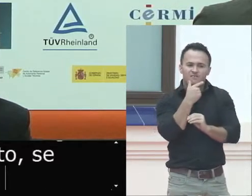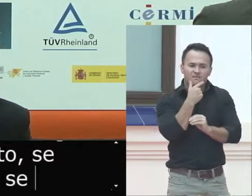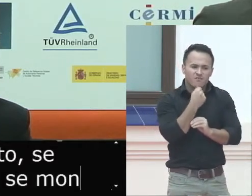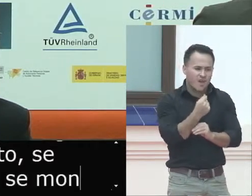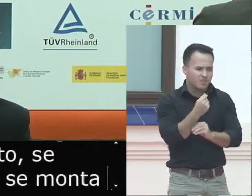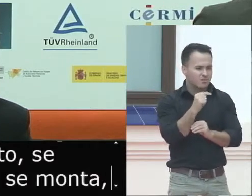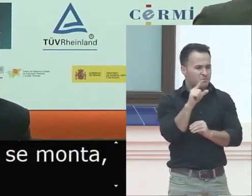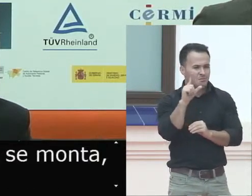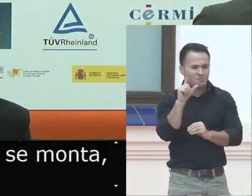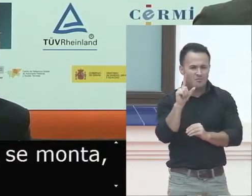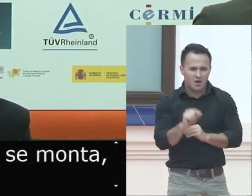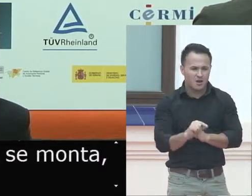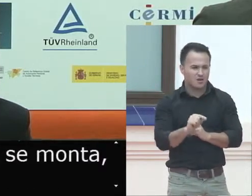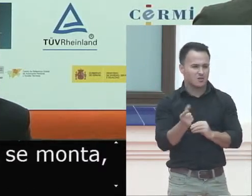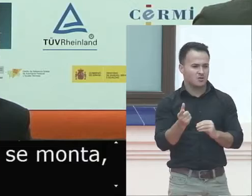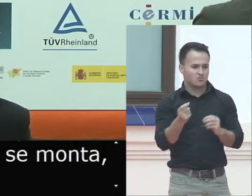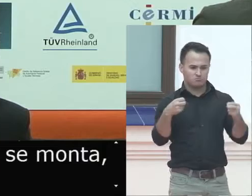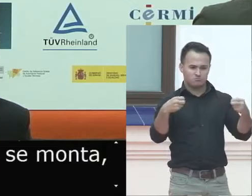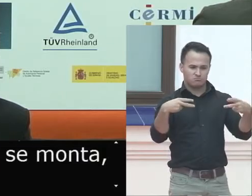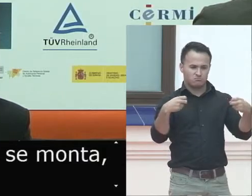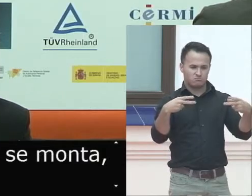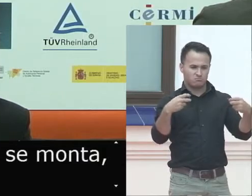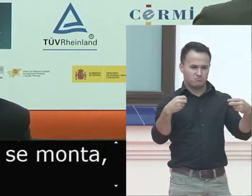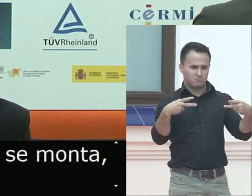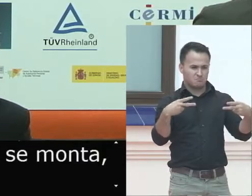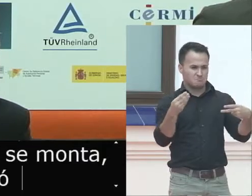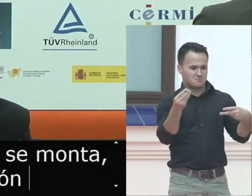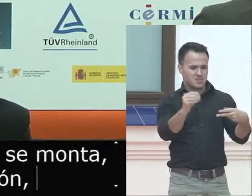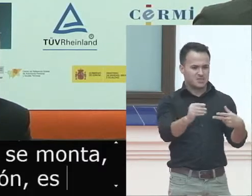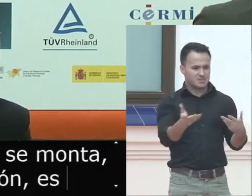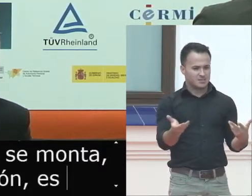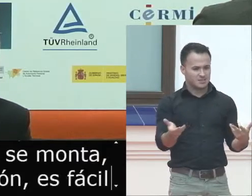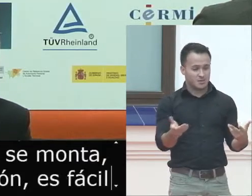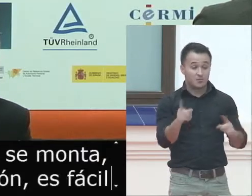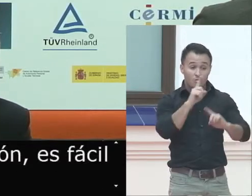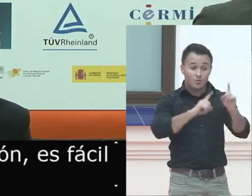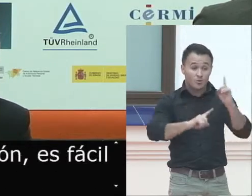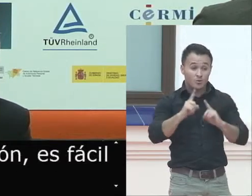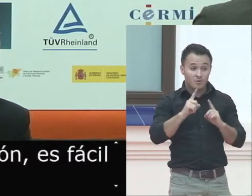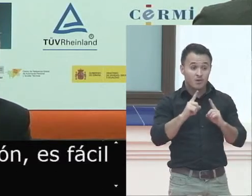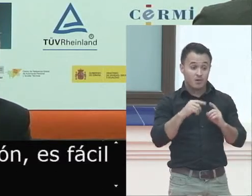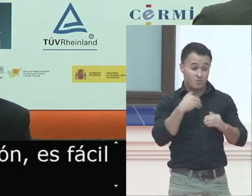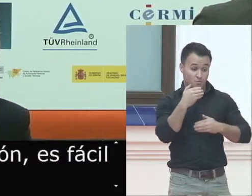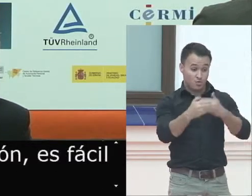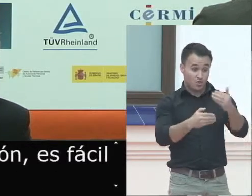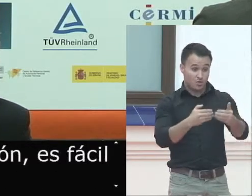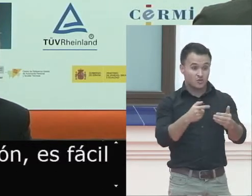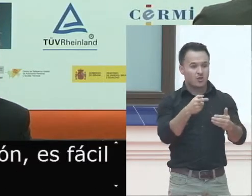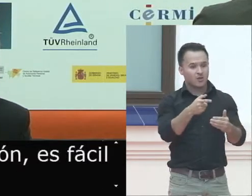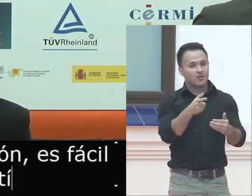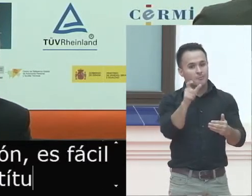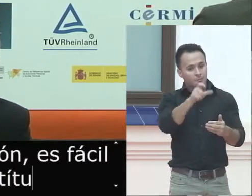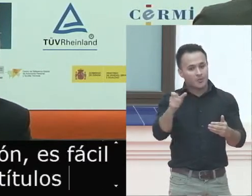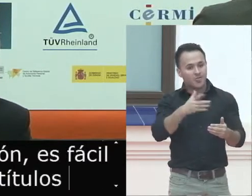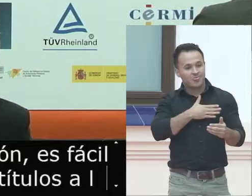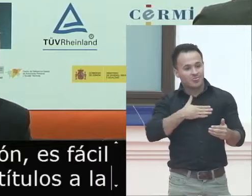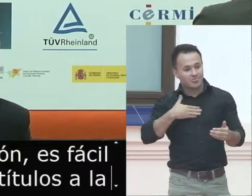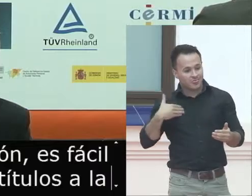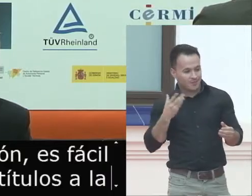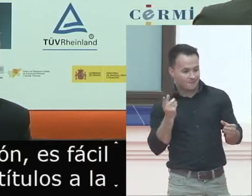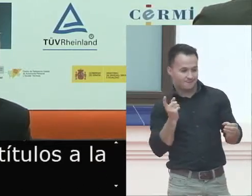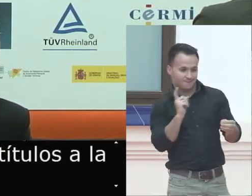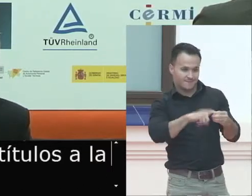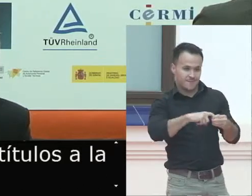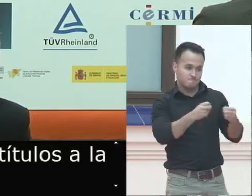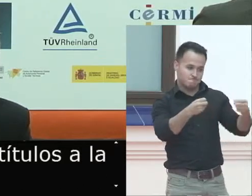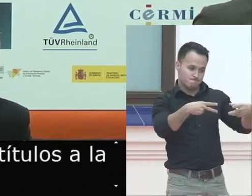muy barato integrar a alguien que esté preparando los subtítulos a la vez que se está preparando el material. El problema es de procesos y de voluntades, no de que